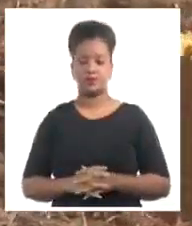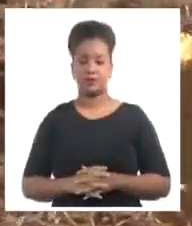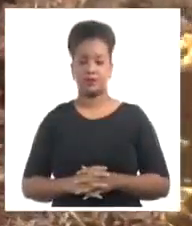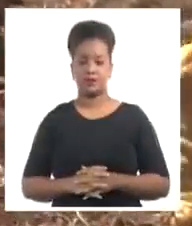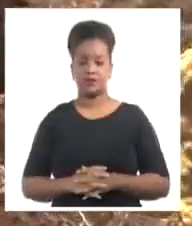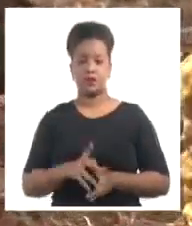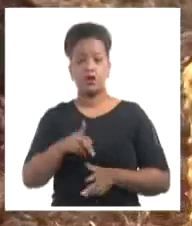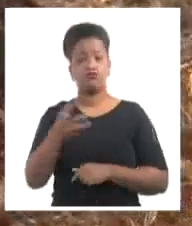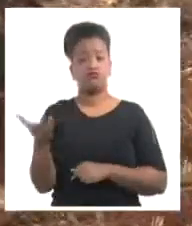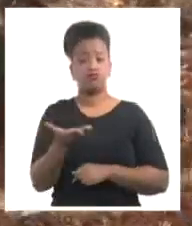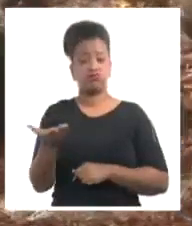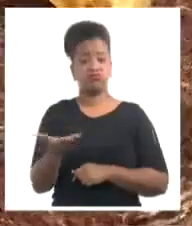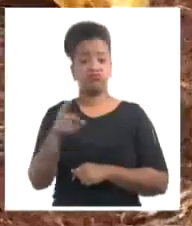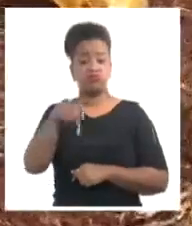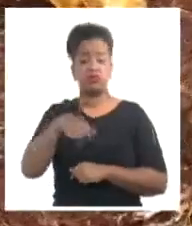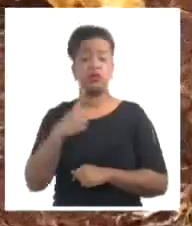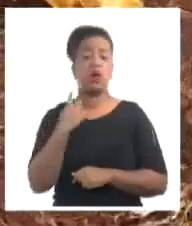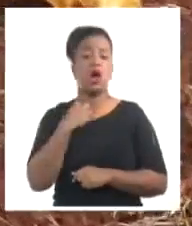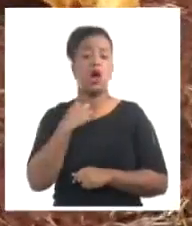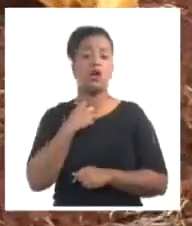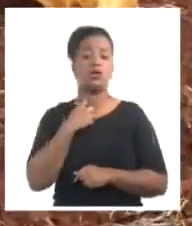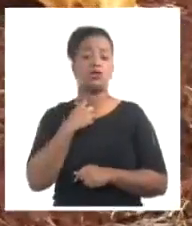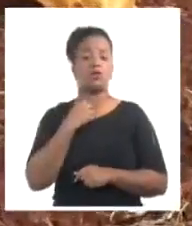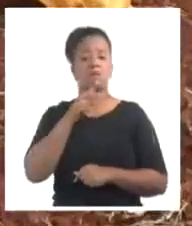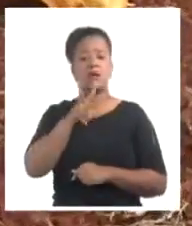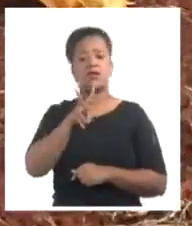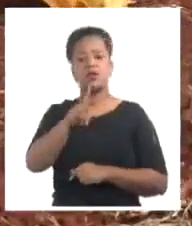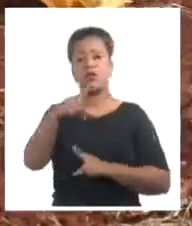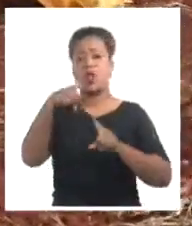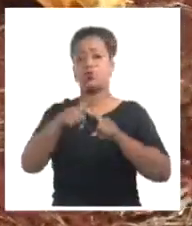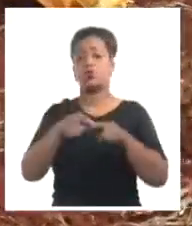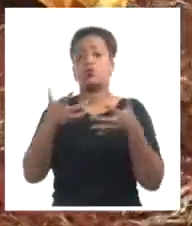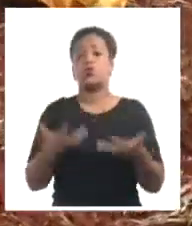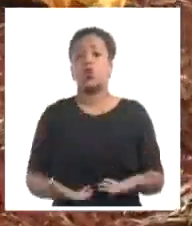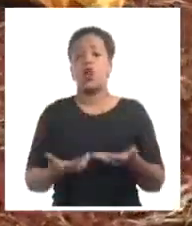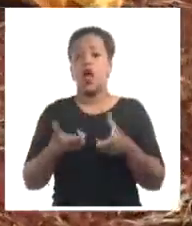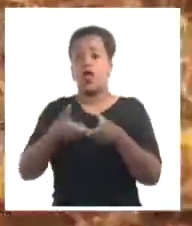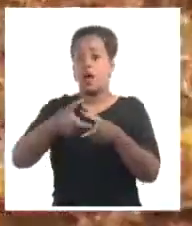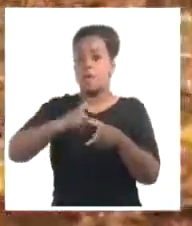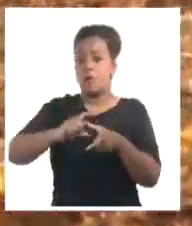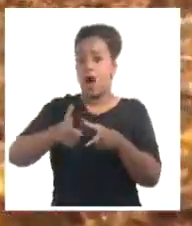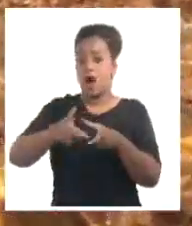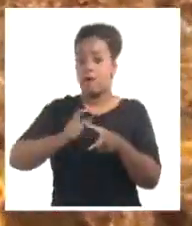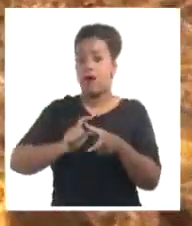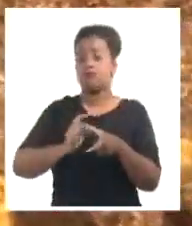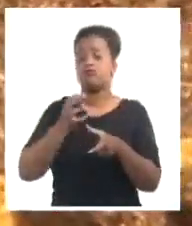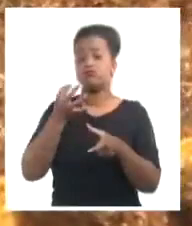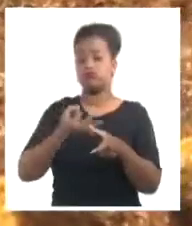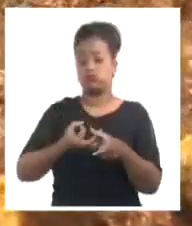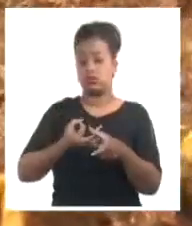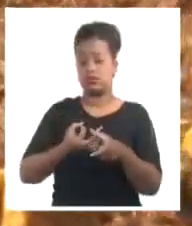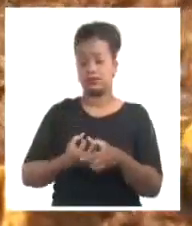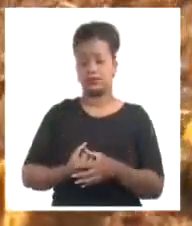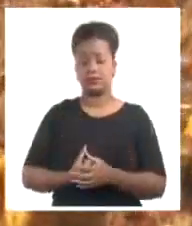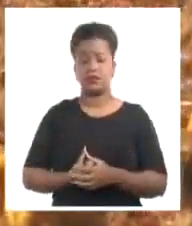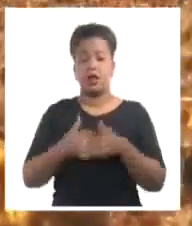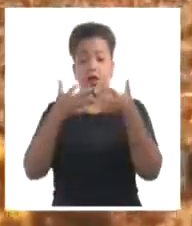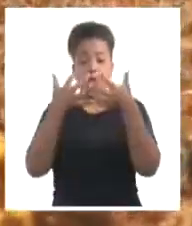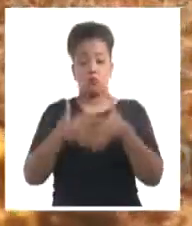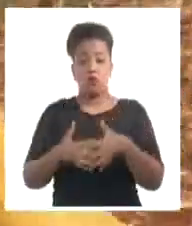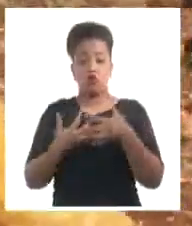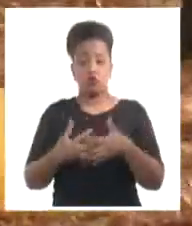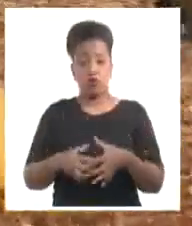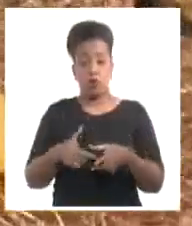agrícolas alcanzan este año más de 21 toneladas de papas por hectárea en el caso de la producción de